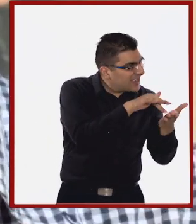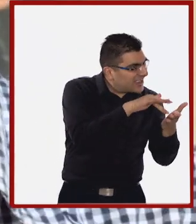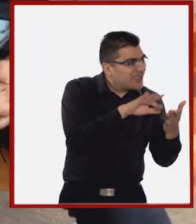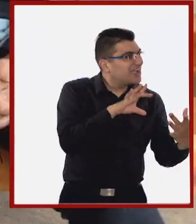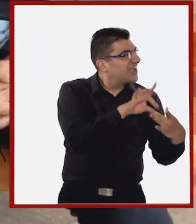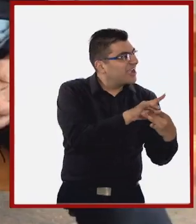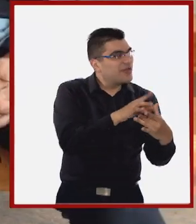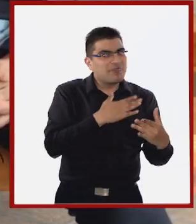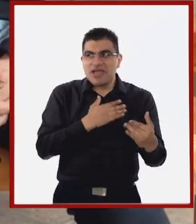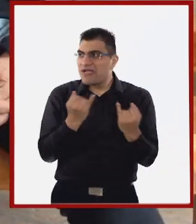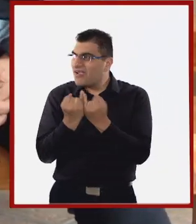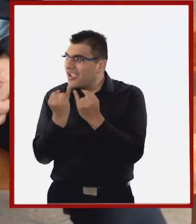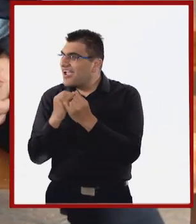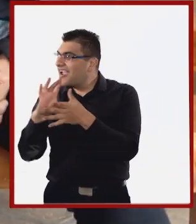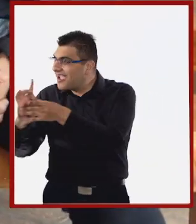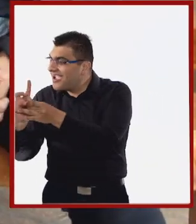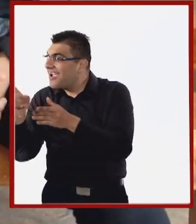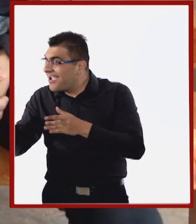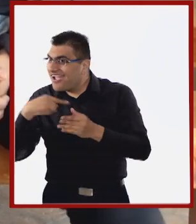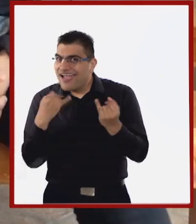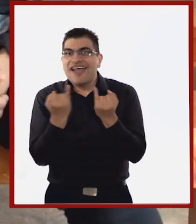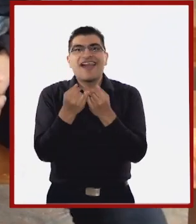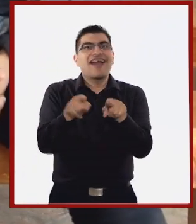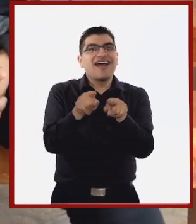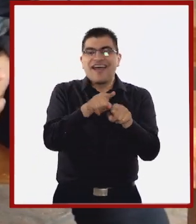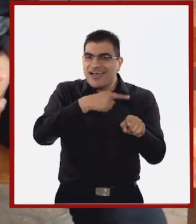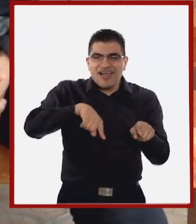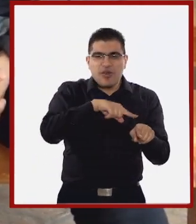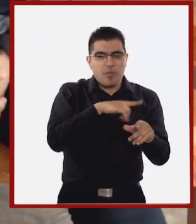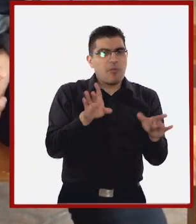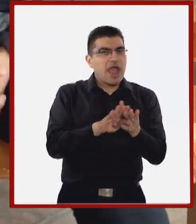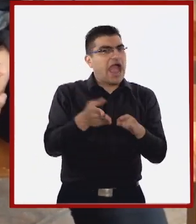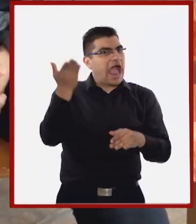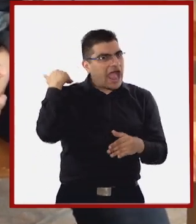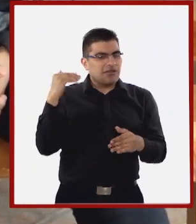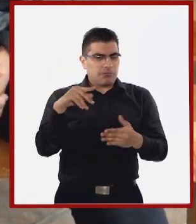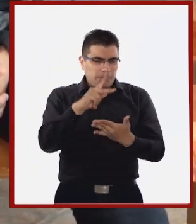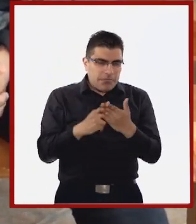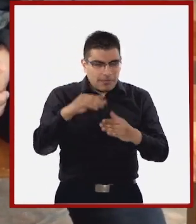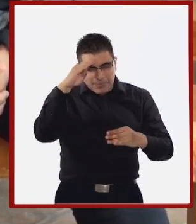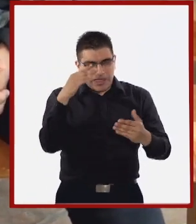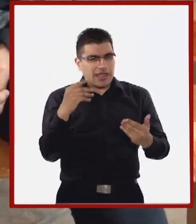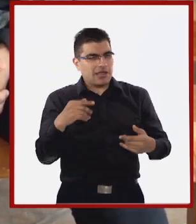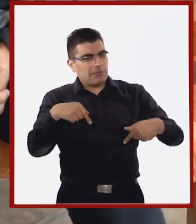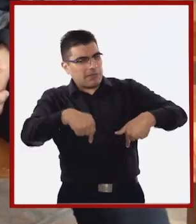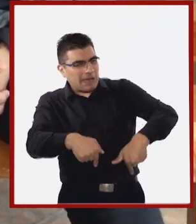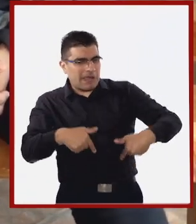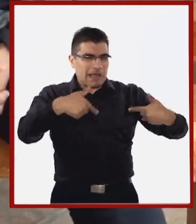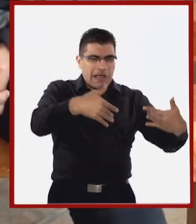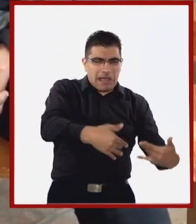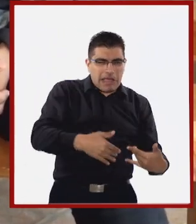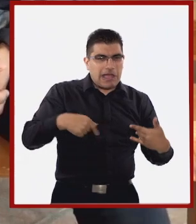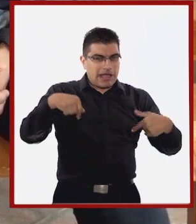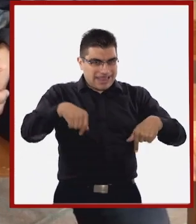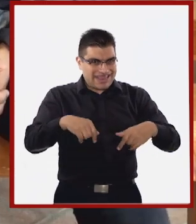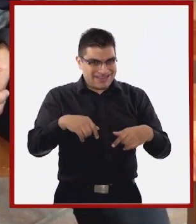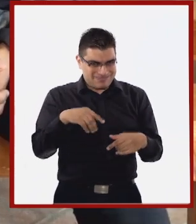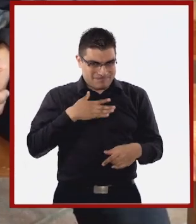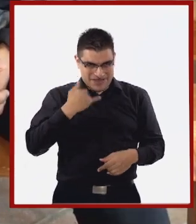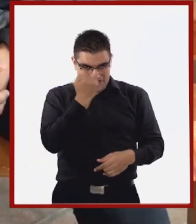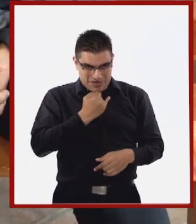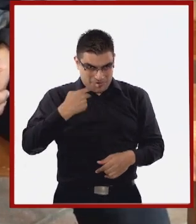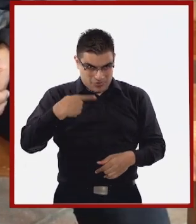mismo. Al principio nunca teníamos algo planeado de que vamos a hacer rap en zapoteco, ¿no?